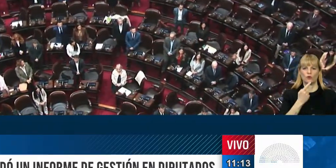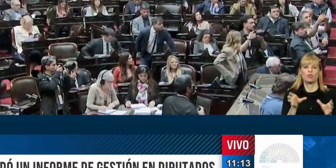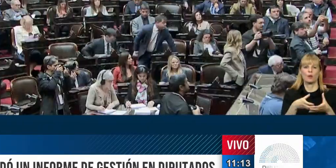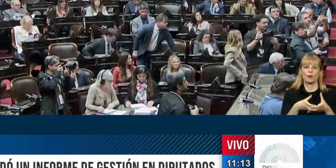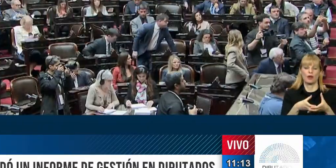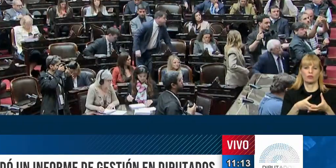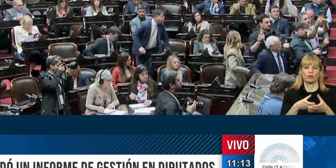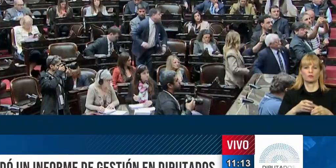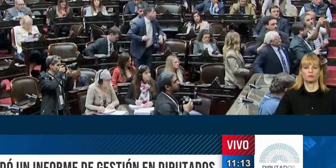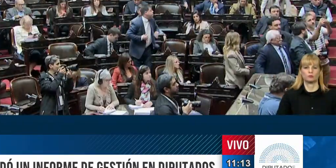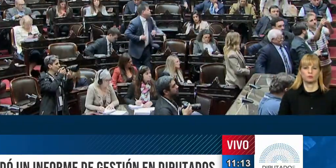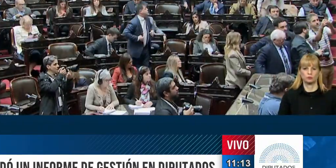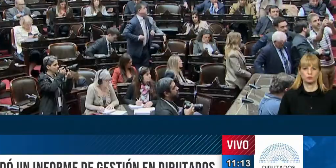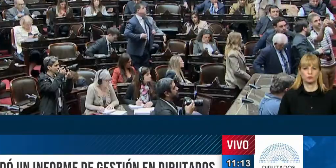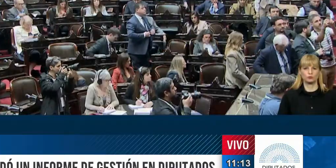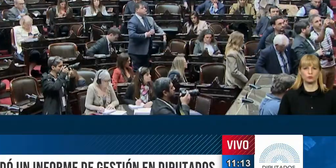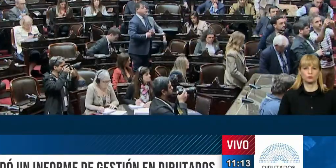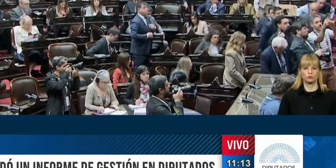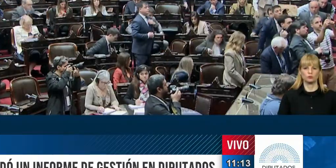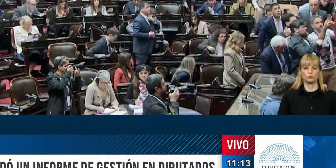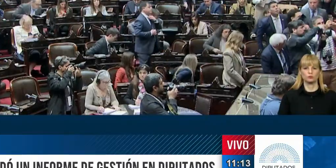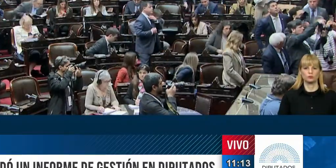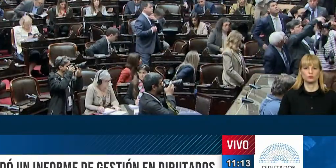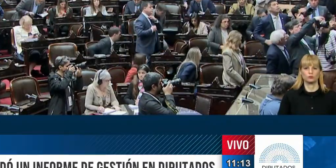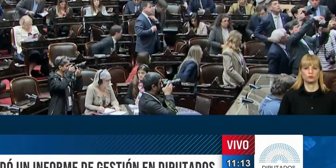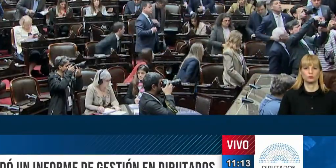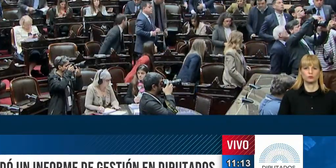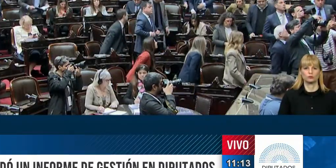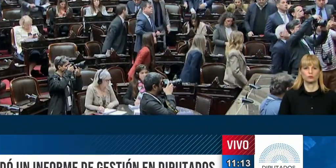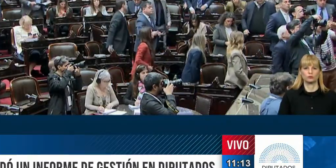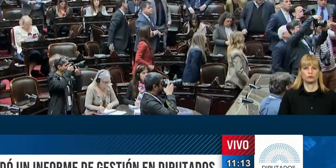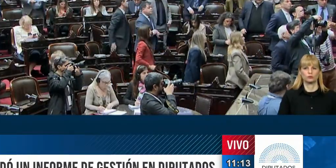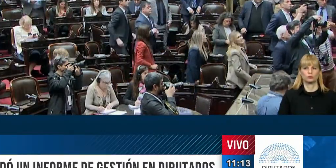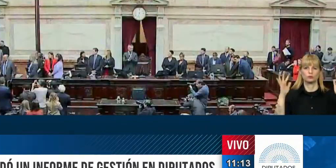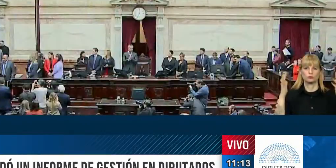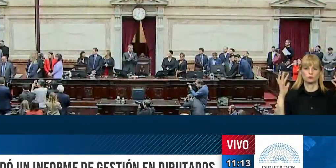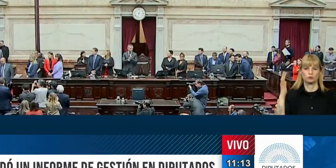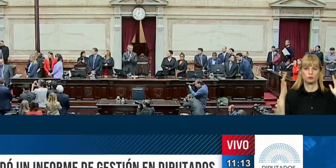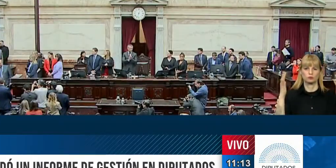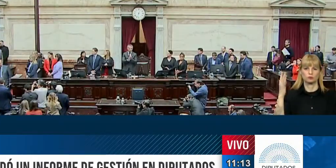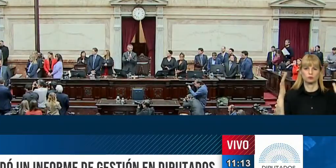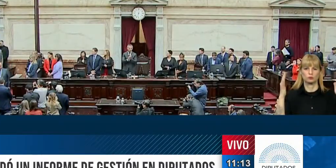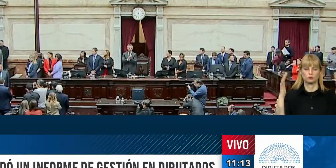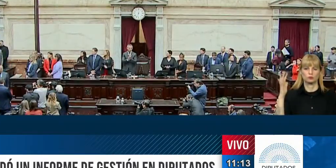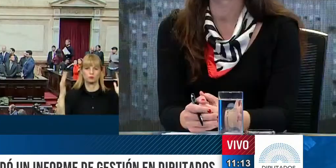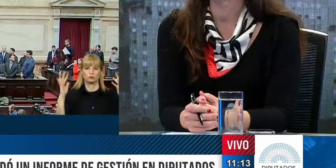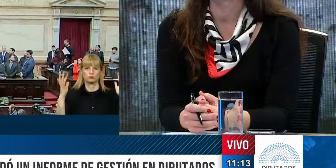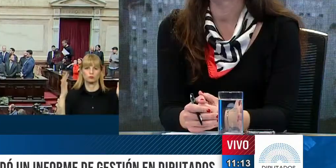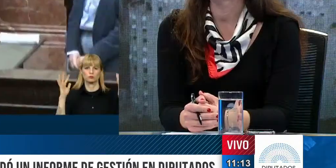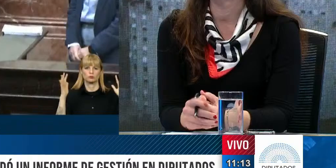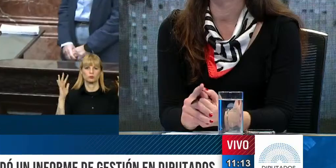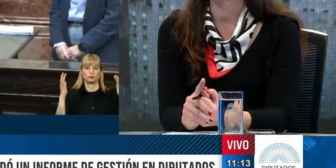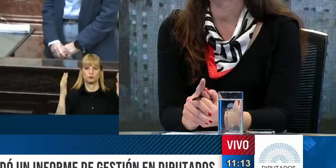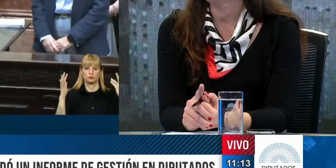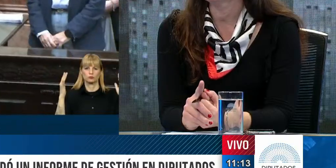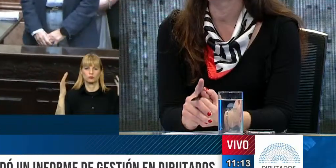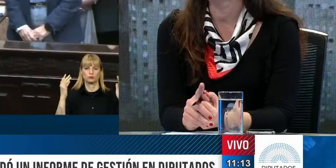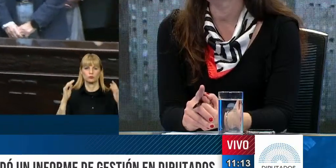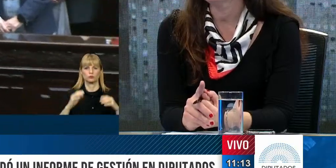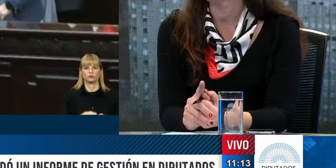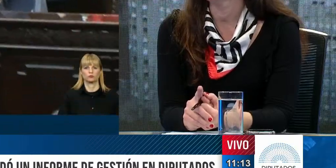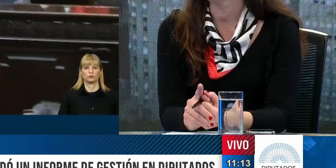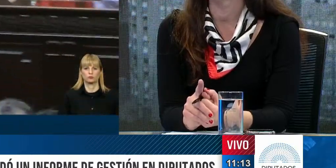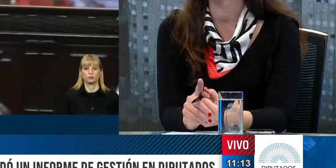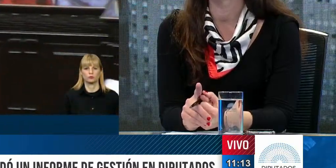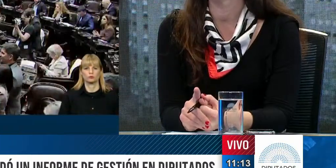de Lugones con Caputo era explícita. Claro. Y aparece el tema fentanilo. Así Sí, que por eso te Lugones, digo, Pato, está muy acorralado y Sí. no